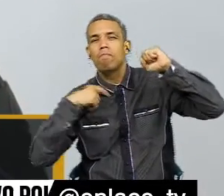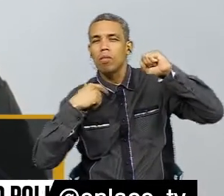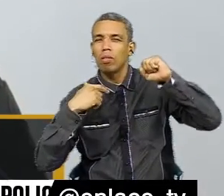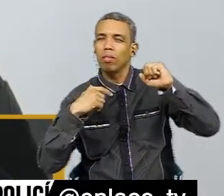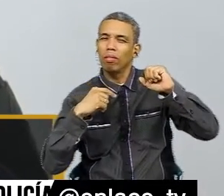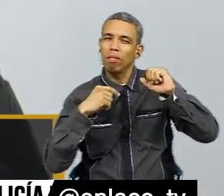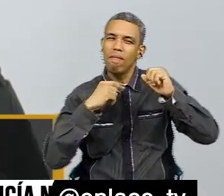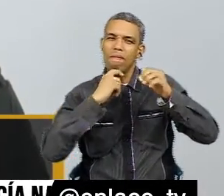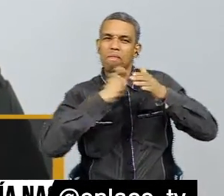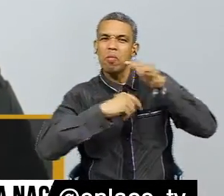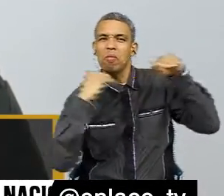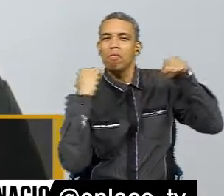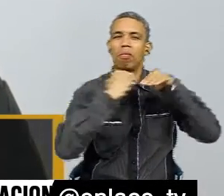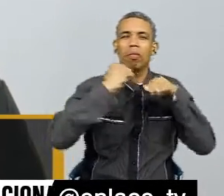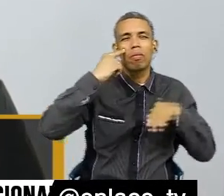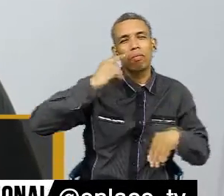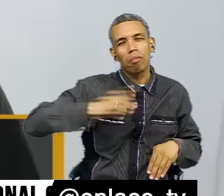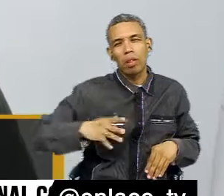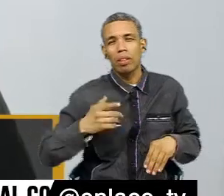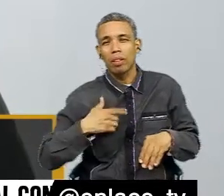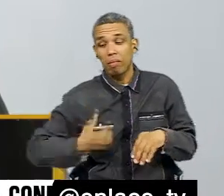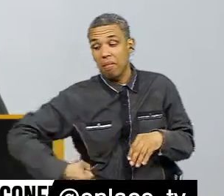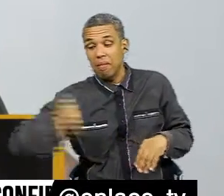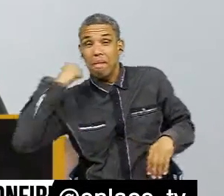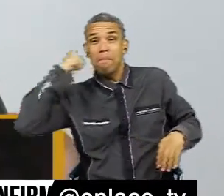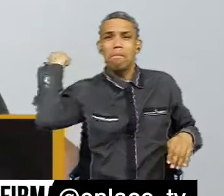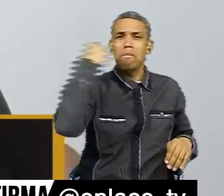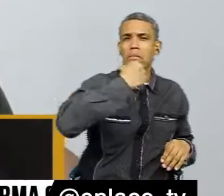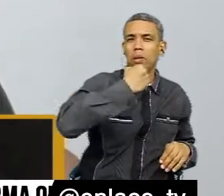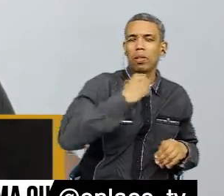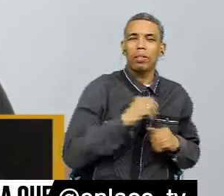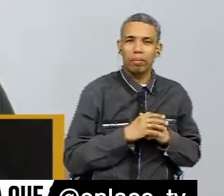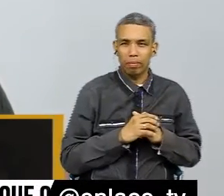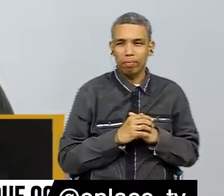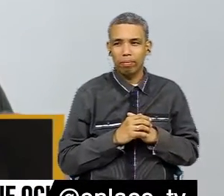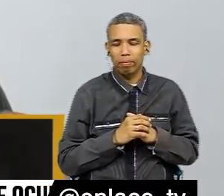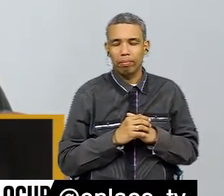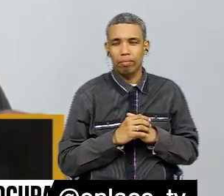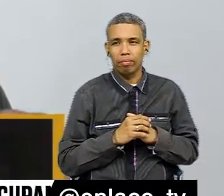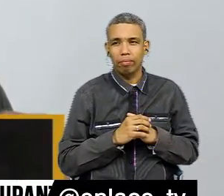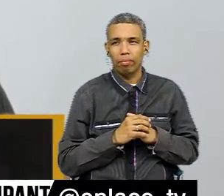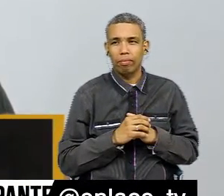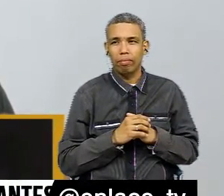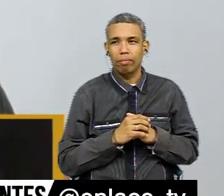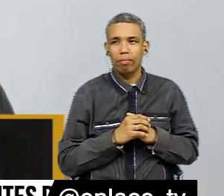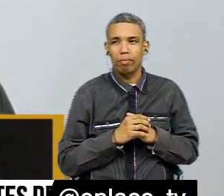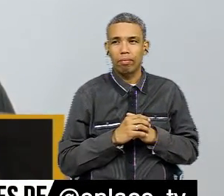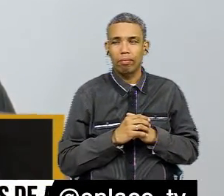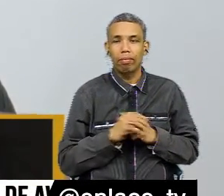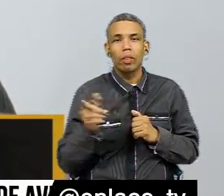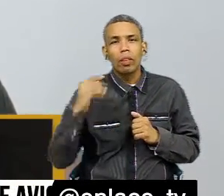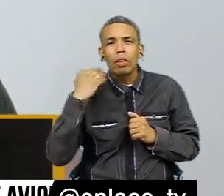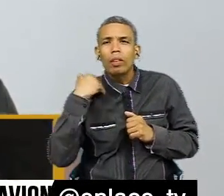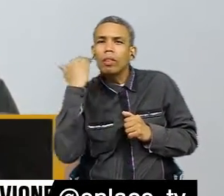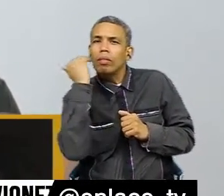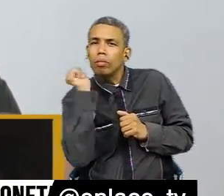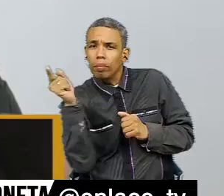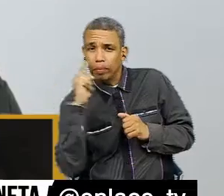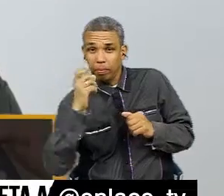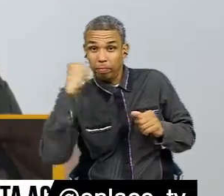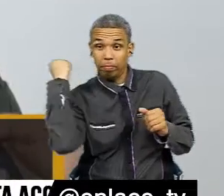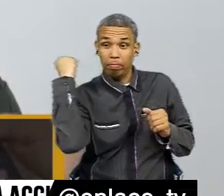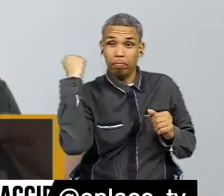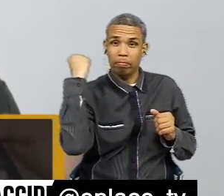de la misma comunidad, presenta una herida abierta en su rostro, la cual fue ocasionada con un objeto cortopunzante, herida que la causó